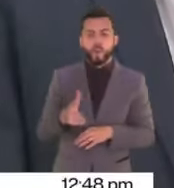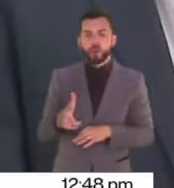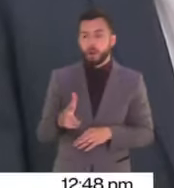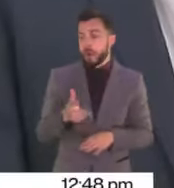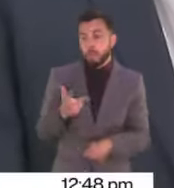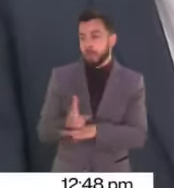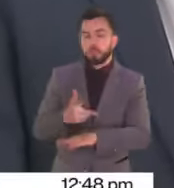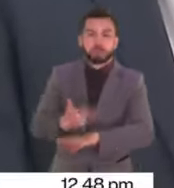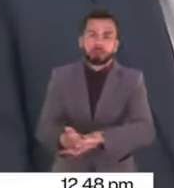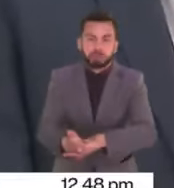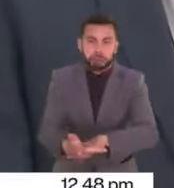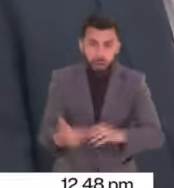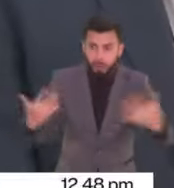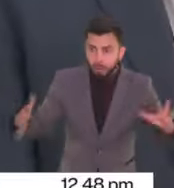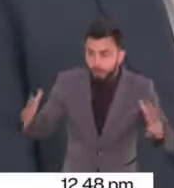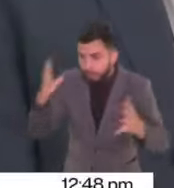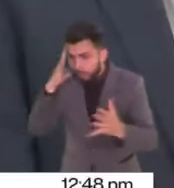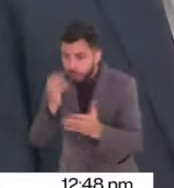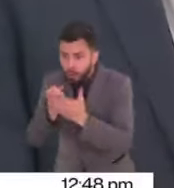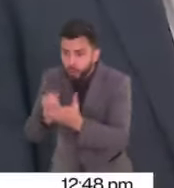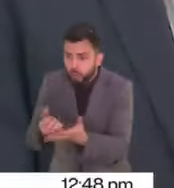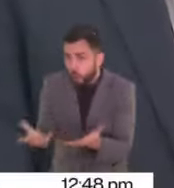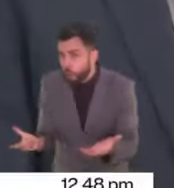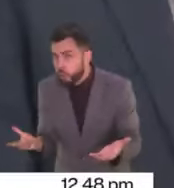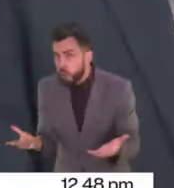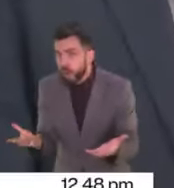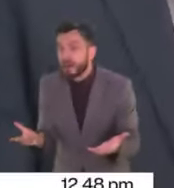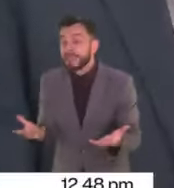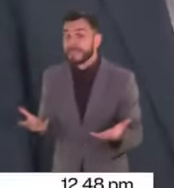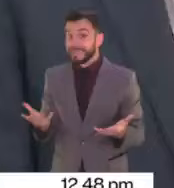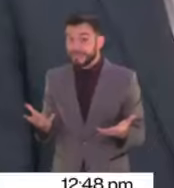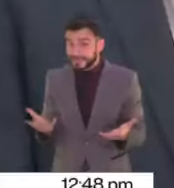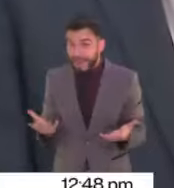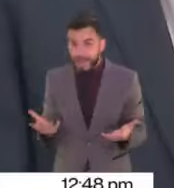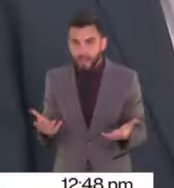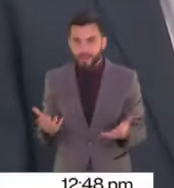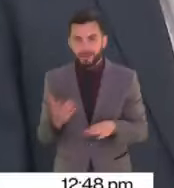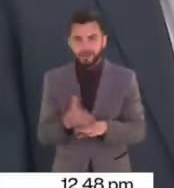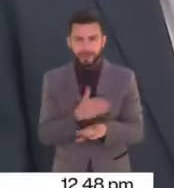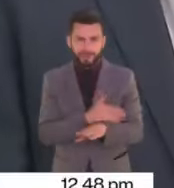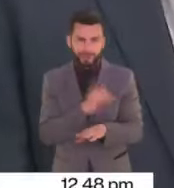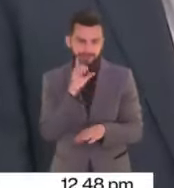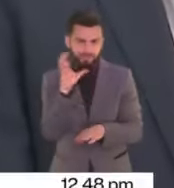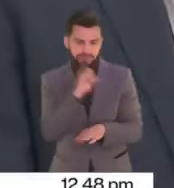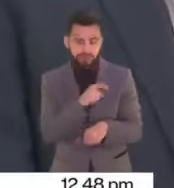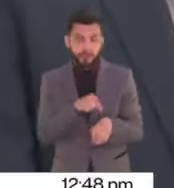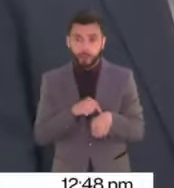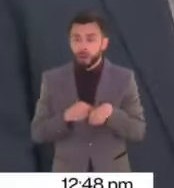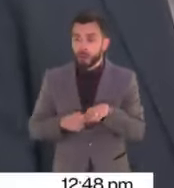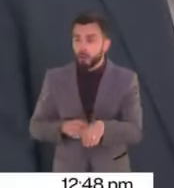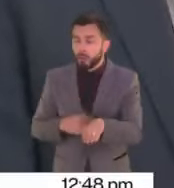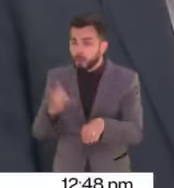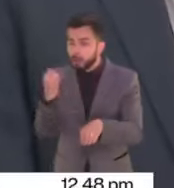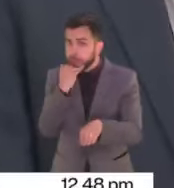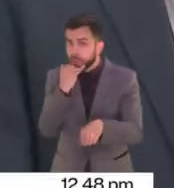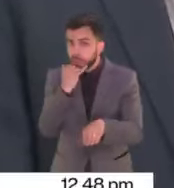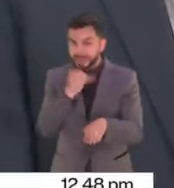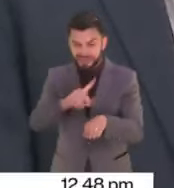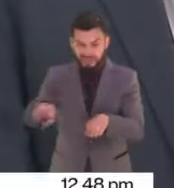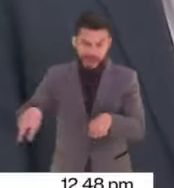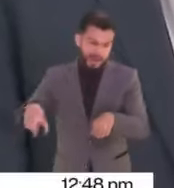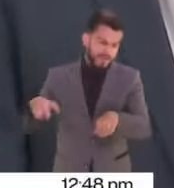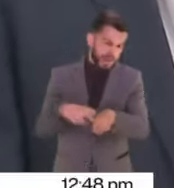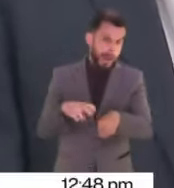golpeaba, y de esta manera pues el vehículo donde ya estaban marcadas estas personas paraba. En ese momento eran